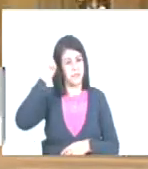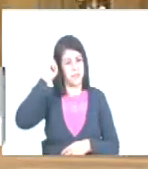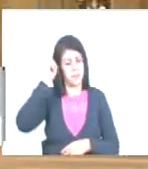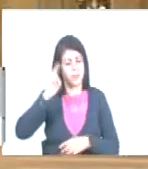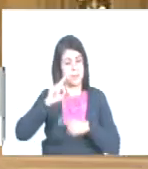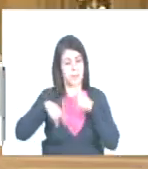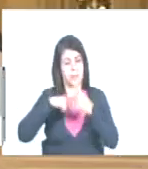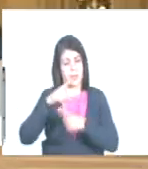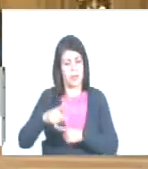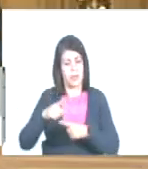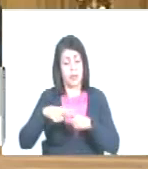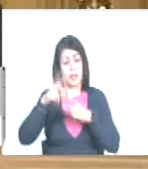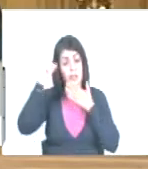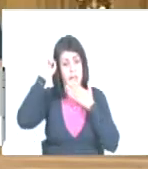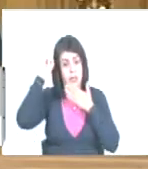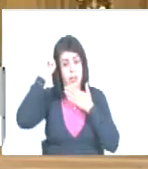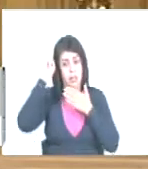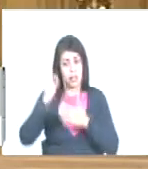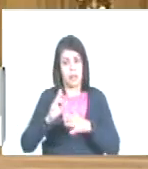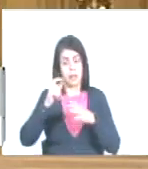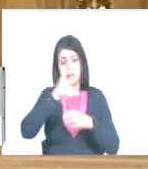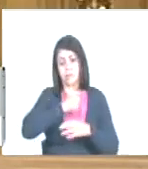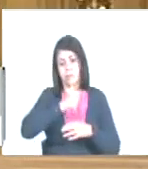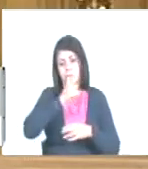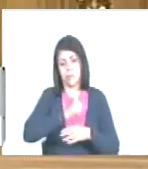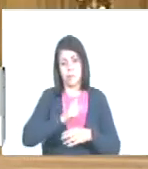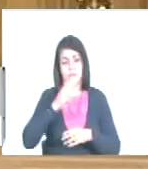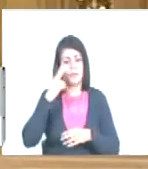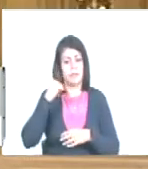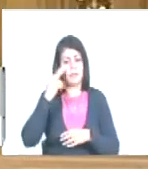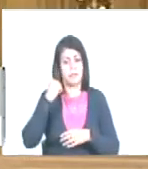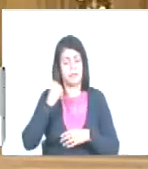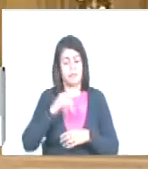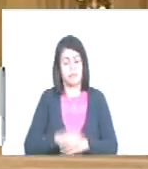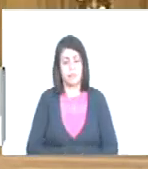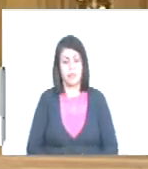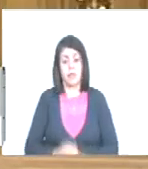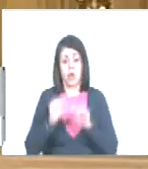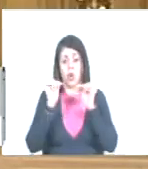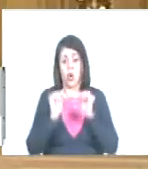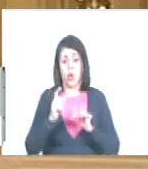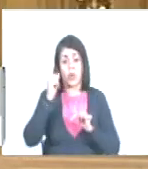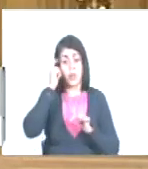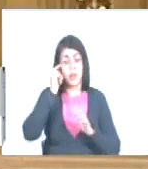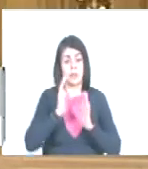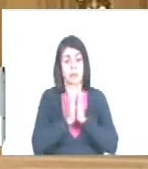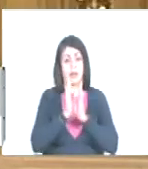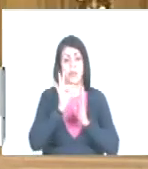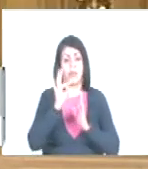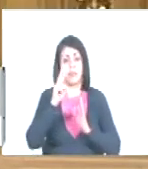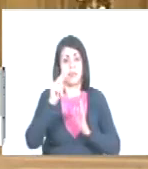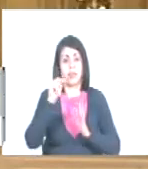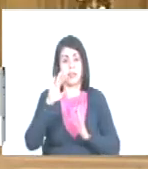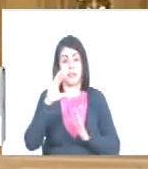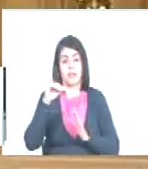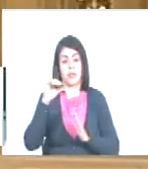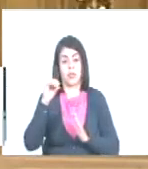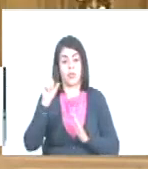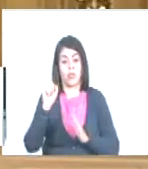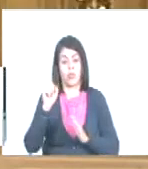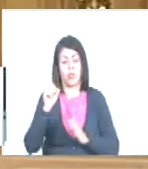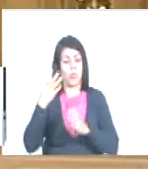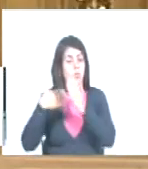de la resistencia india, de la resistencia negra. Hoy es el día de San Francisco.